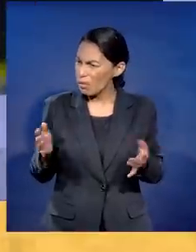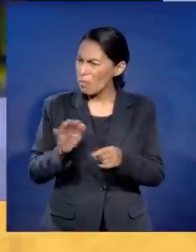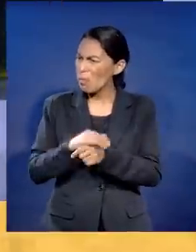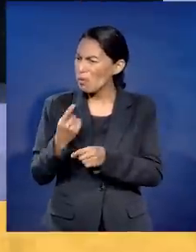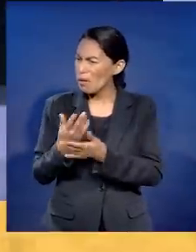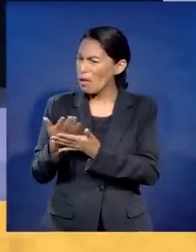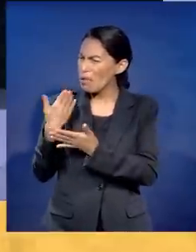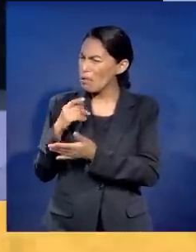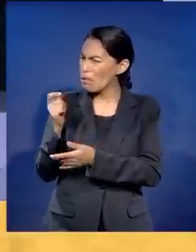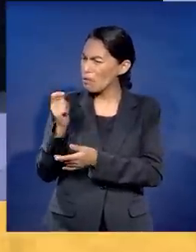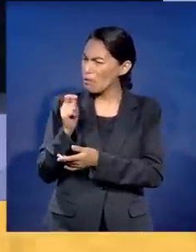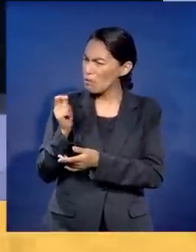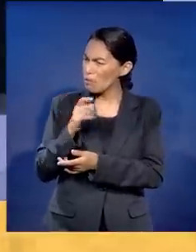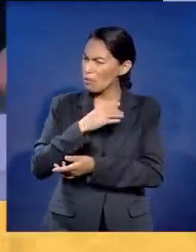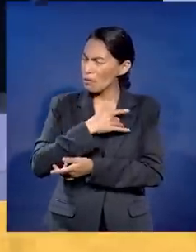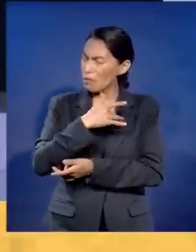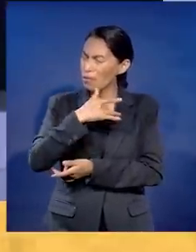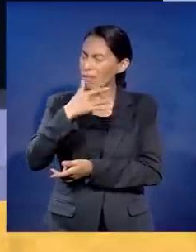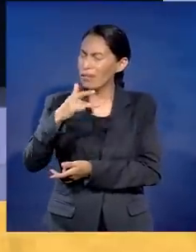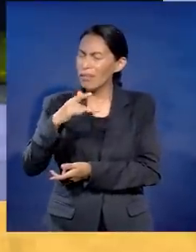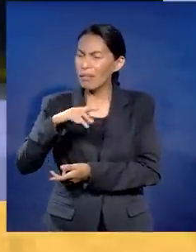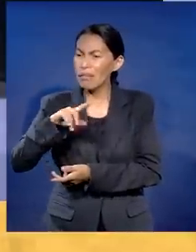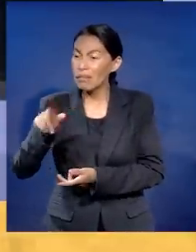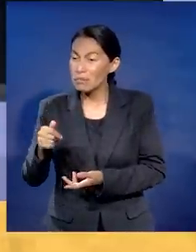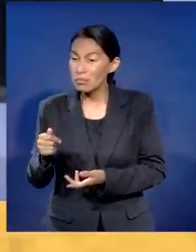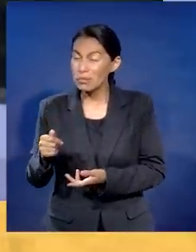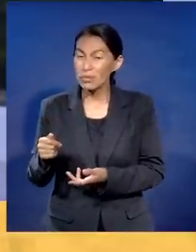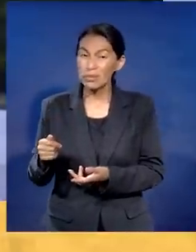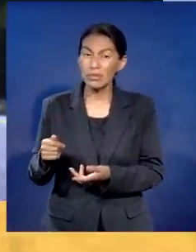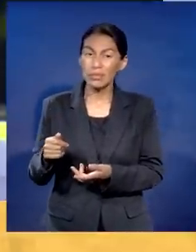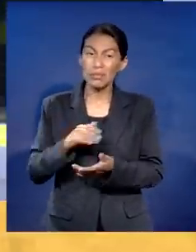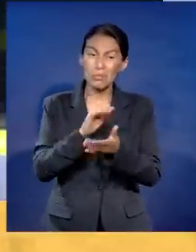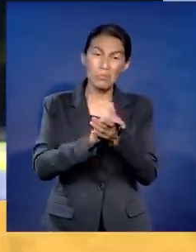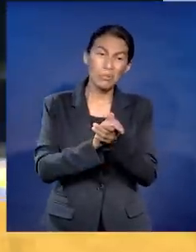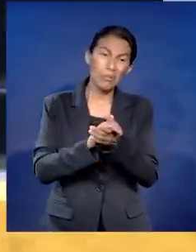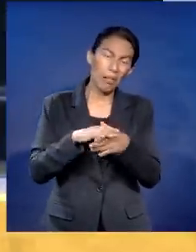un esposo decepcionado? ¿Qué le pasó? Pregúntele, pregúntele al de al lado. ¿Qué le pasó?